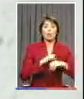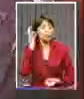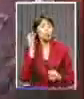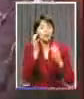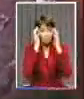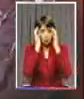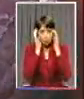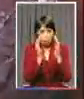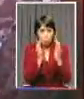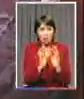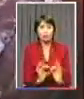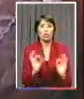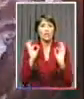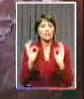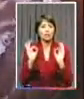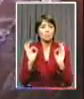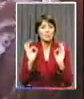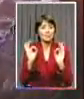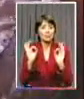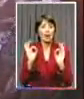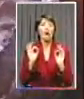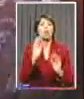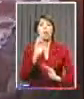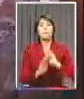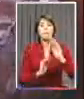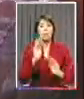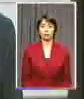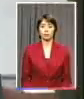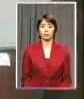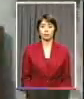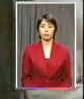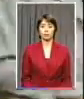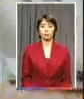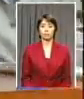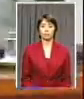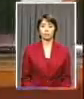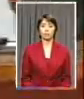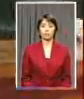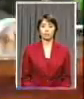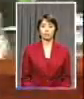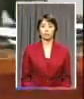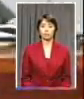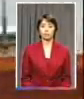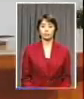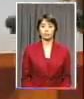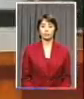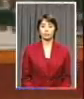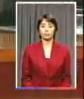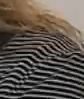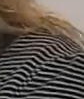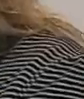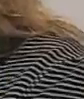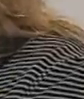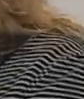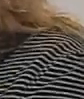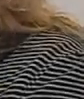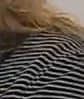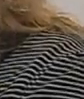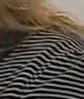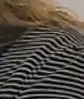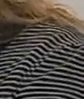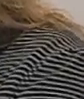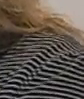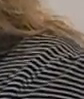metas. Mientras que un estudio del Ejecutivo señala que un 71% de las promesas del 21 de mayo pasado fueron cumplidas, la